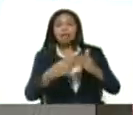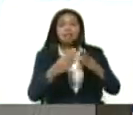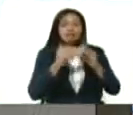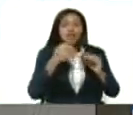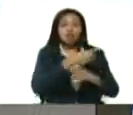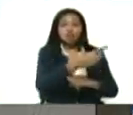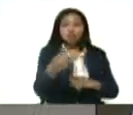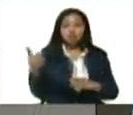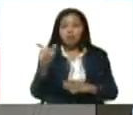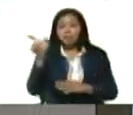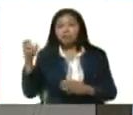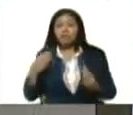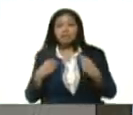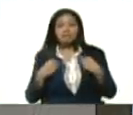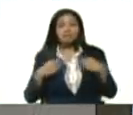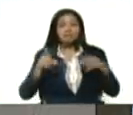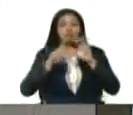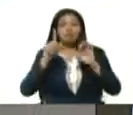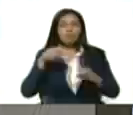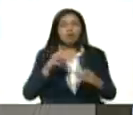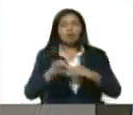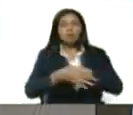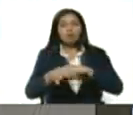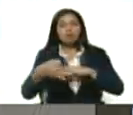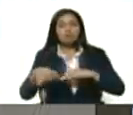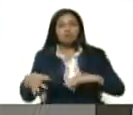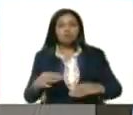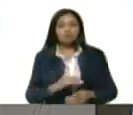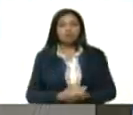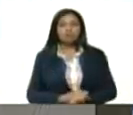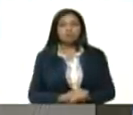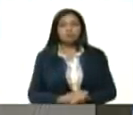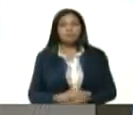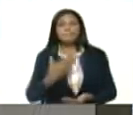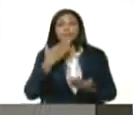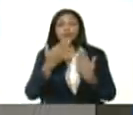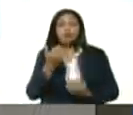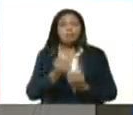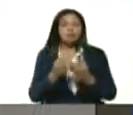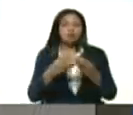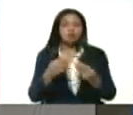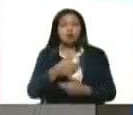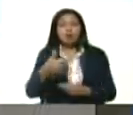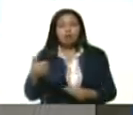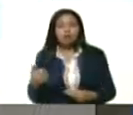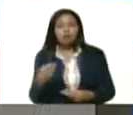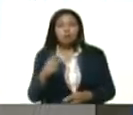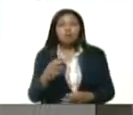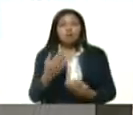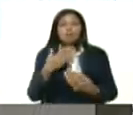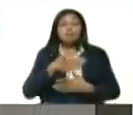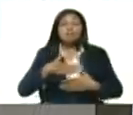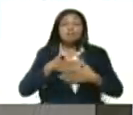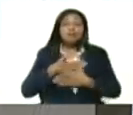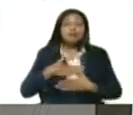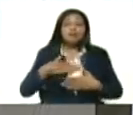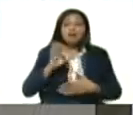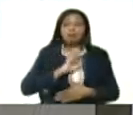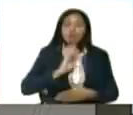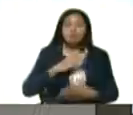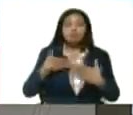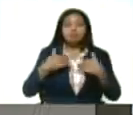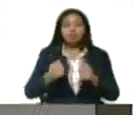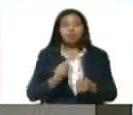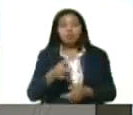los habitantes del municipio de Maneiro. Y pedimos la colaboración de todas y todos, que es por su bien, es por su salud, es por